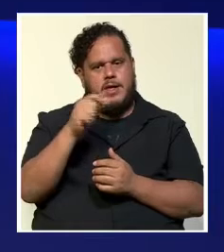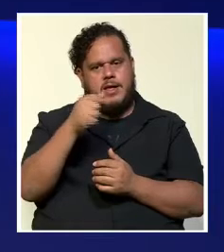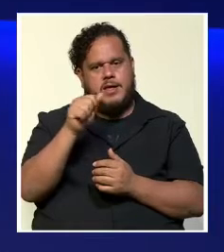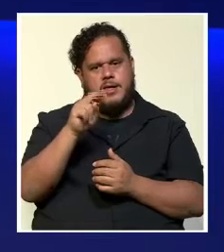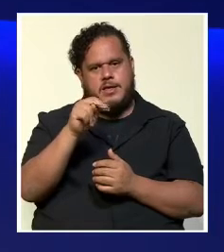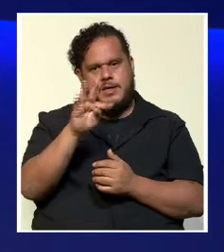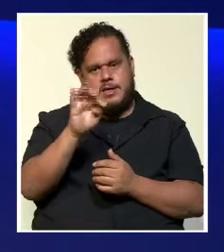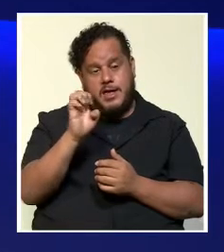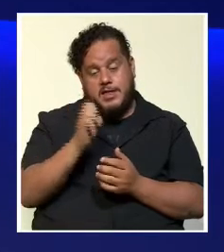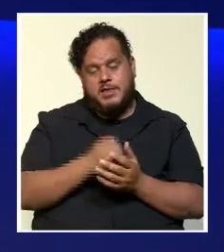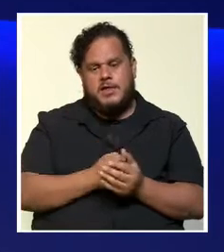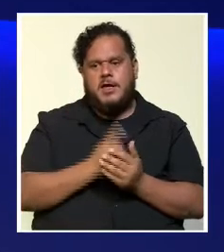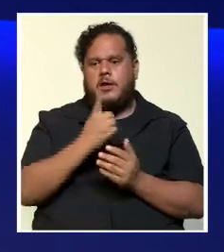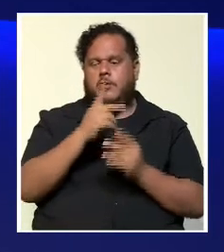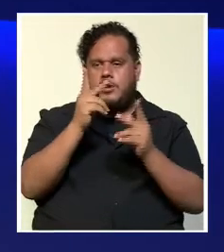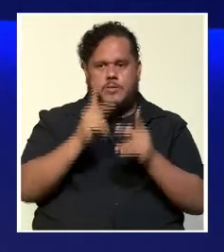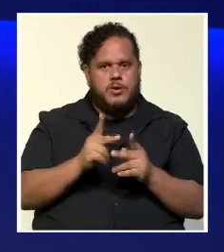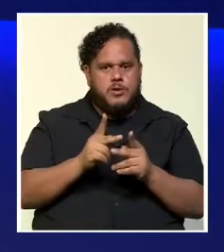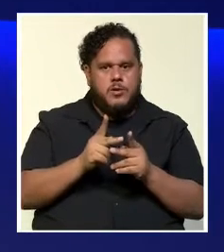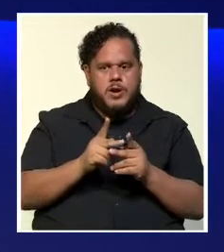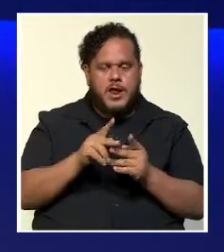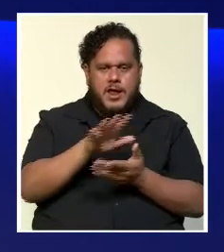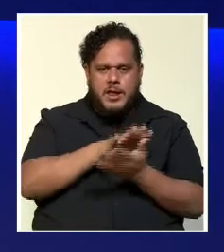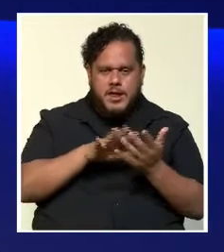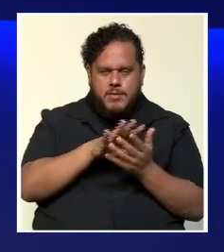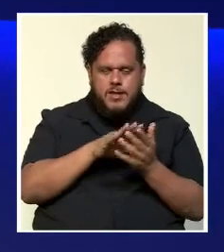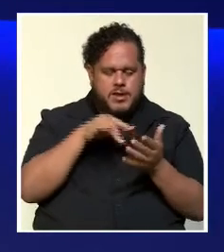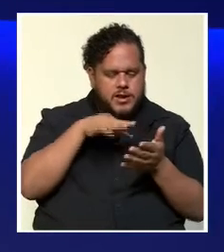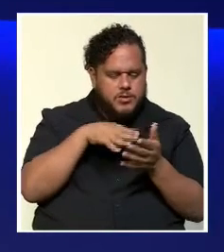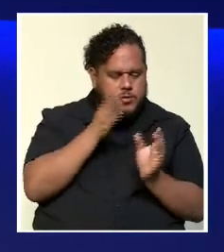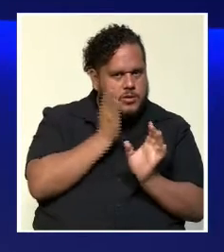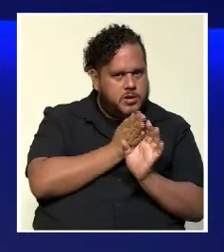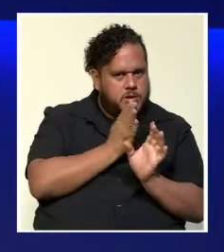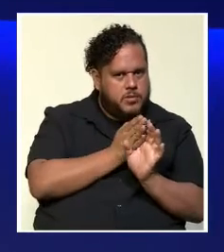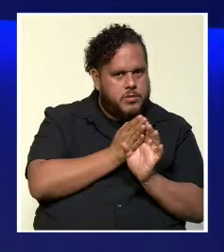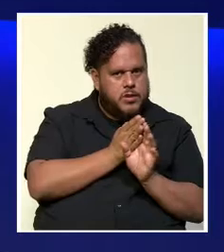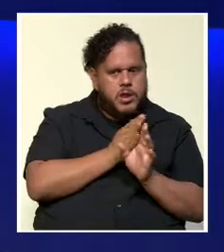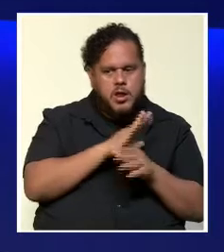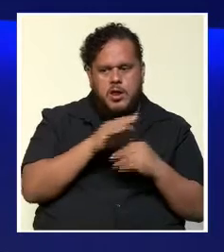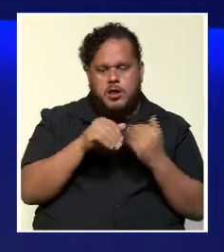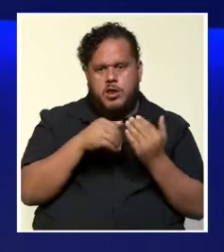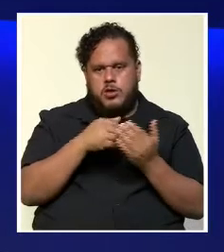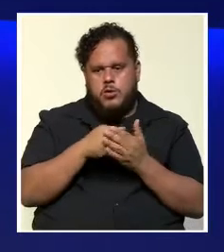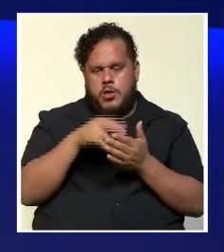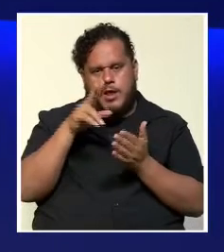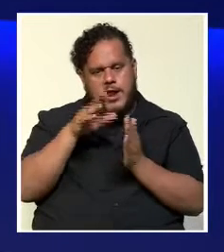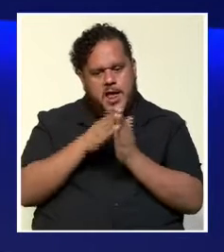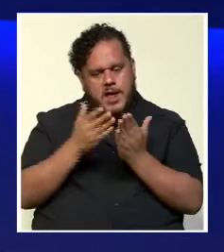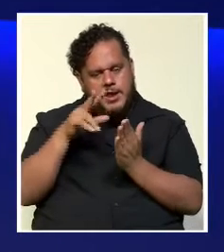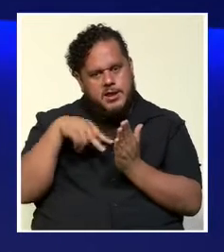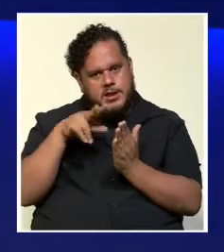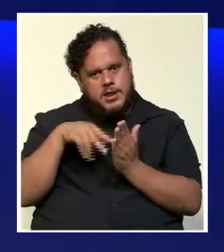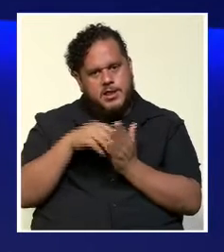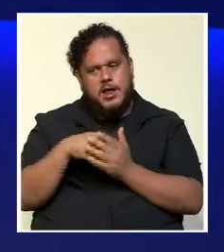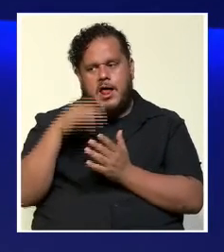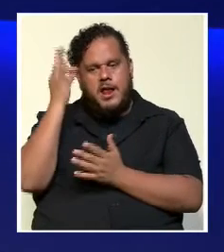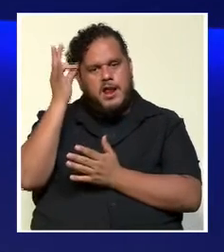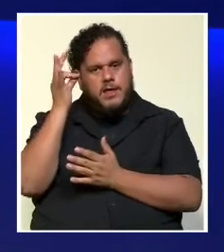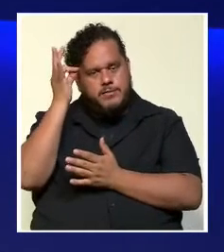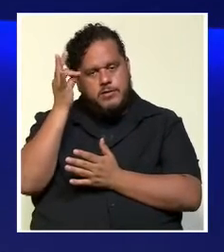Es una persona en donde se mezcla el estudio de la psicología, la titulación de psicología, la literatura, la